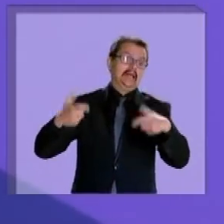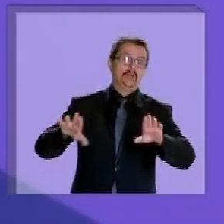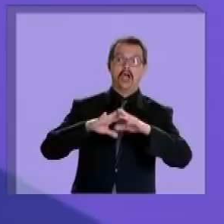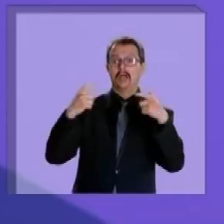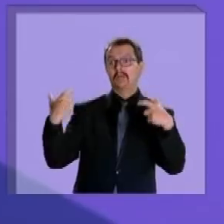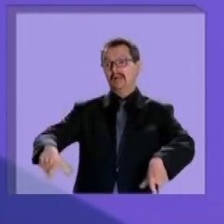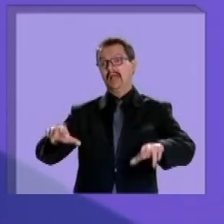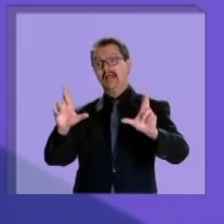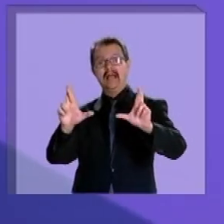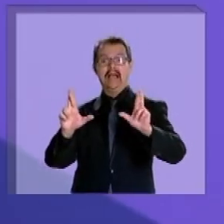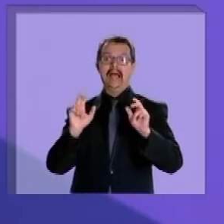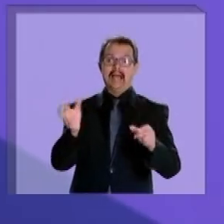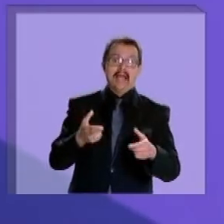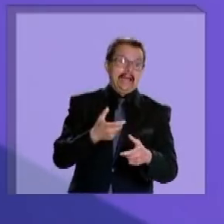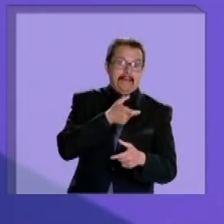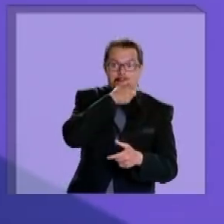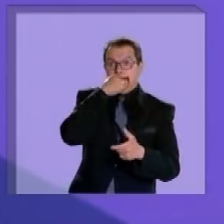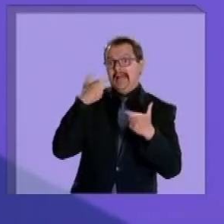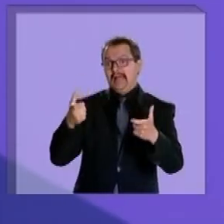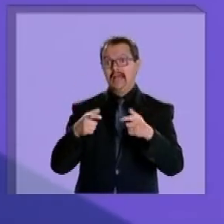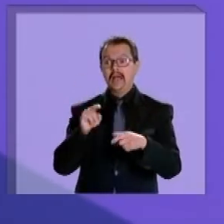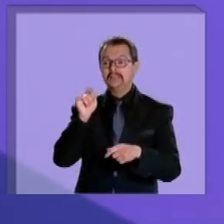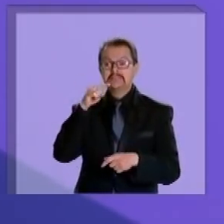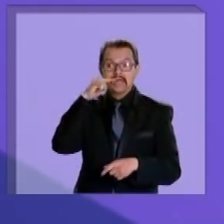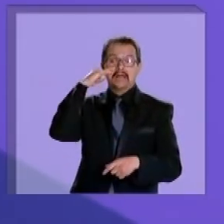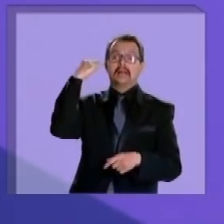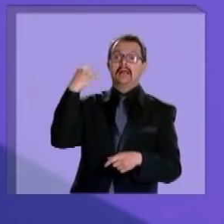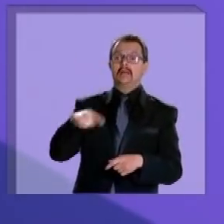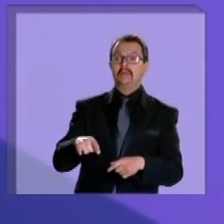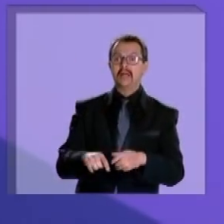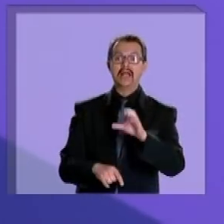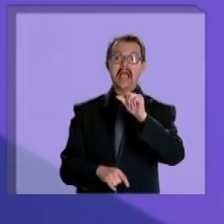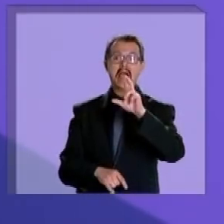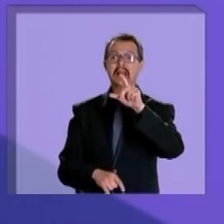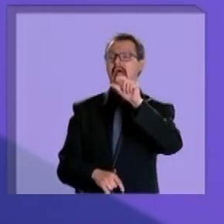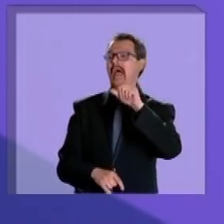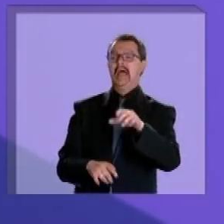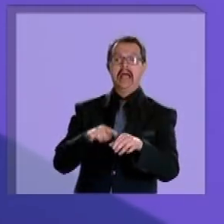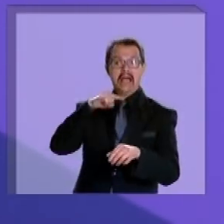Canallín. Ricky Riquín Canallín.